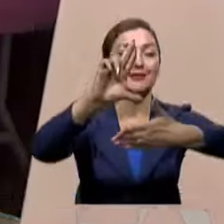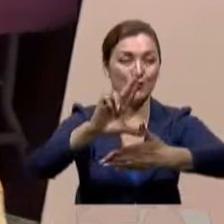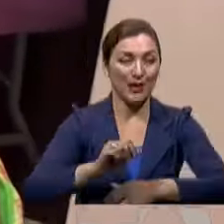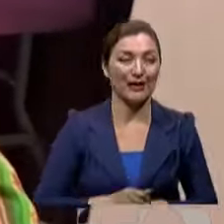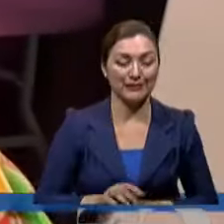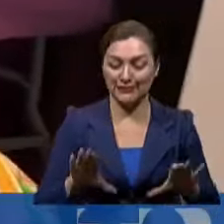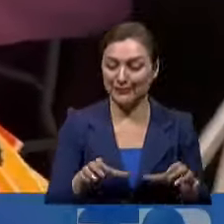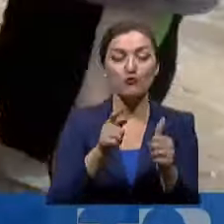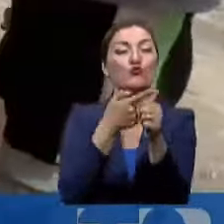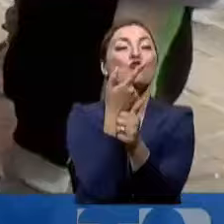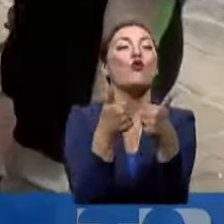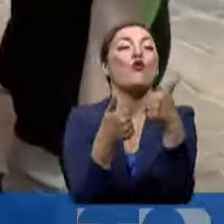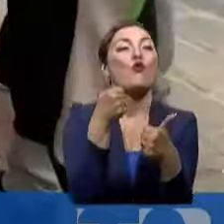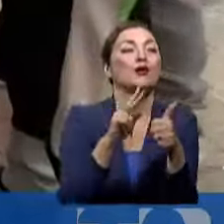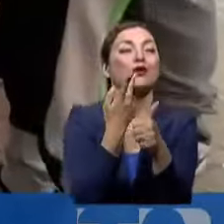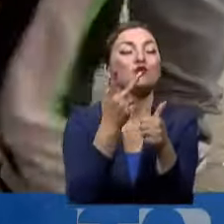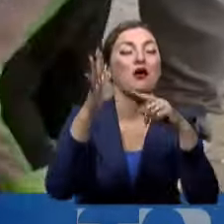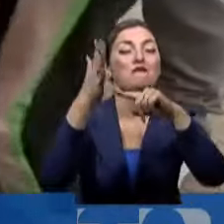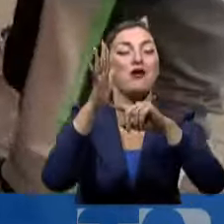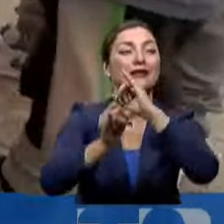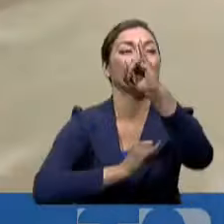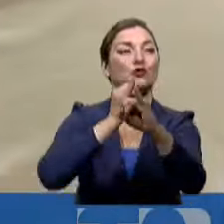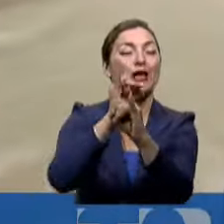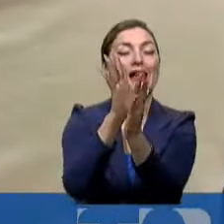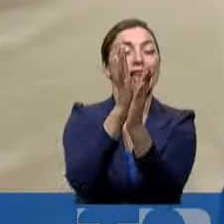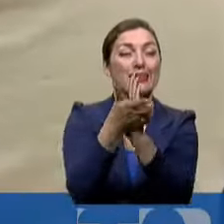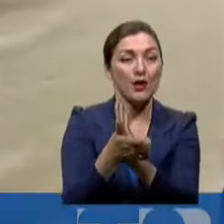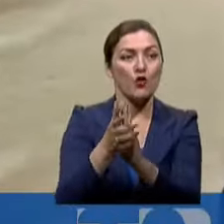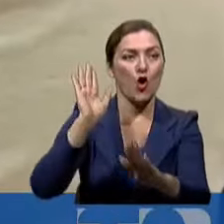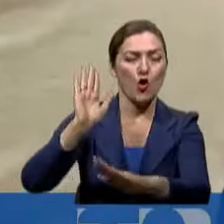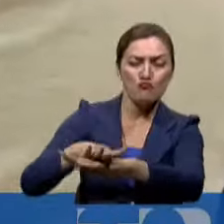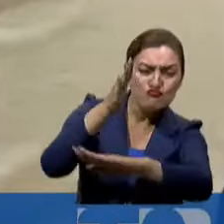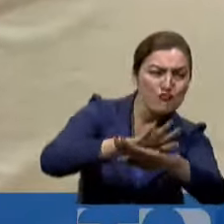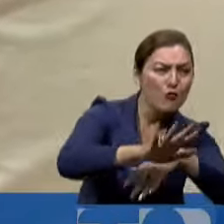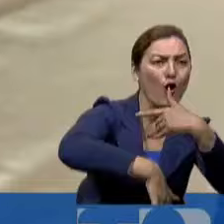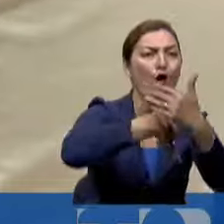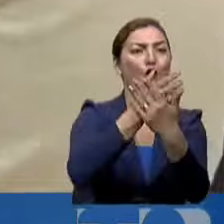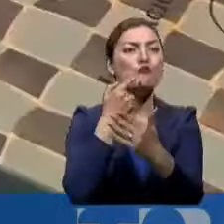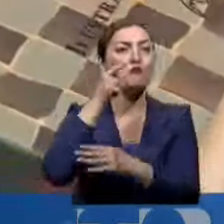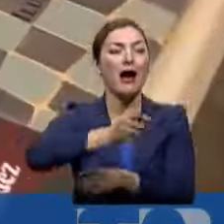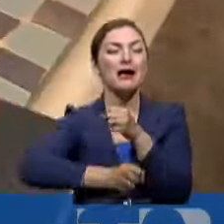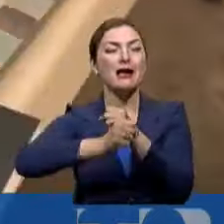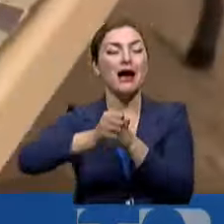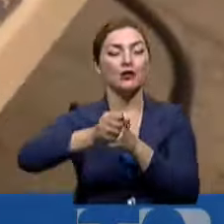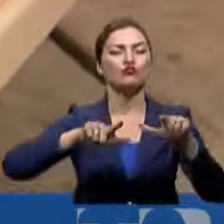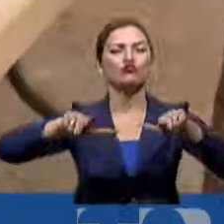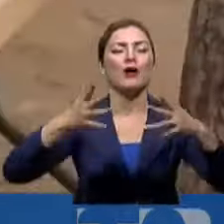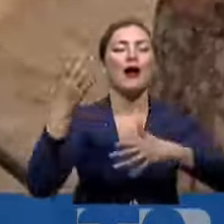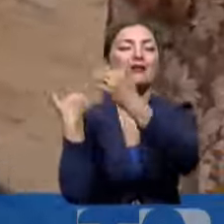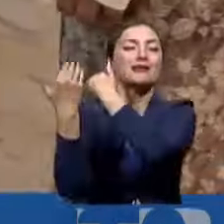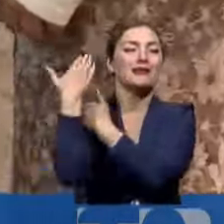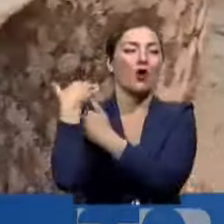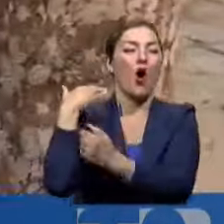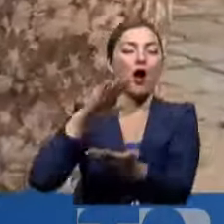las actividades principales es la segunda Feria Internacional del Libro, que convoca a miles de personas y que este año tiene como sede a la antigua